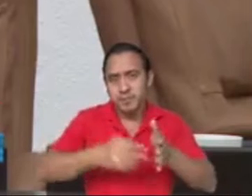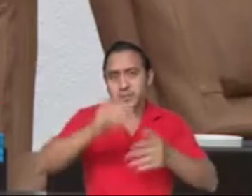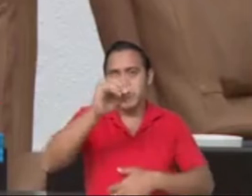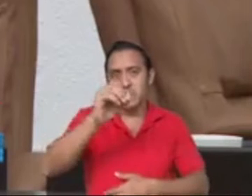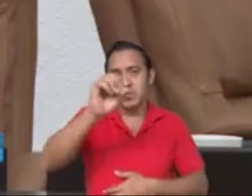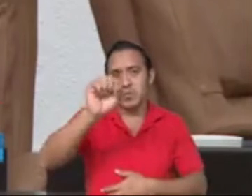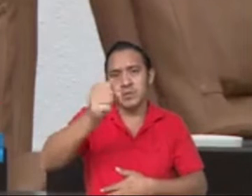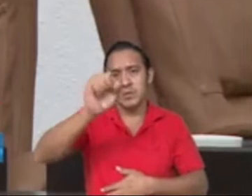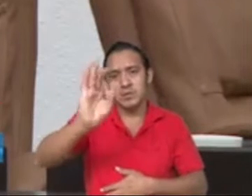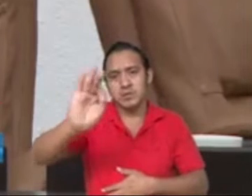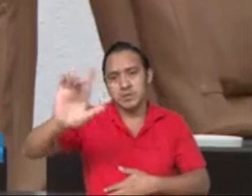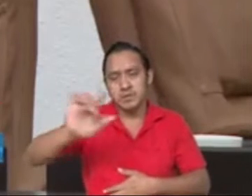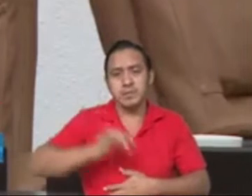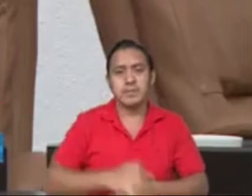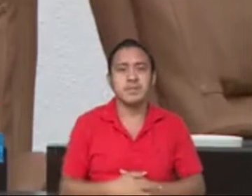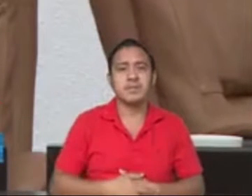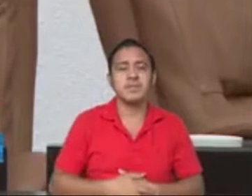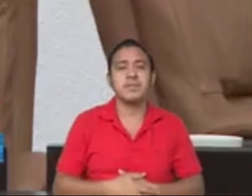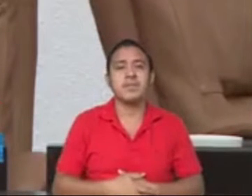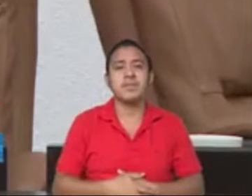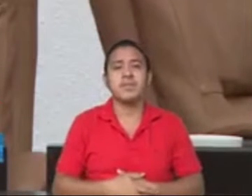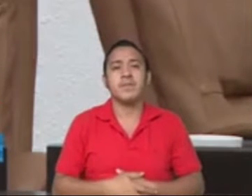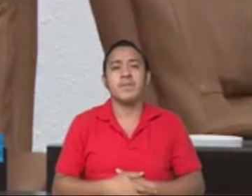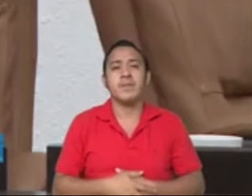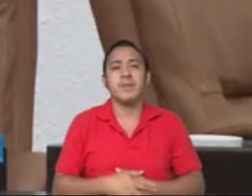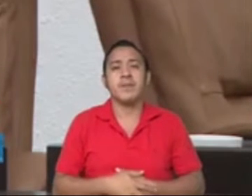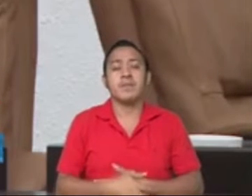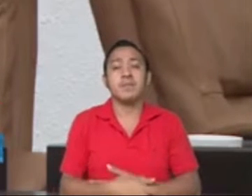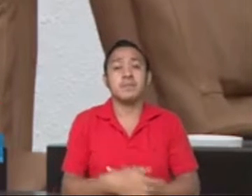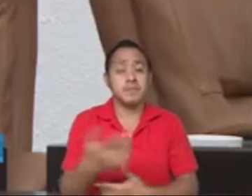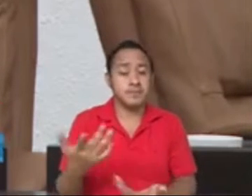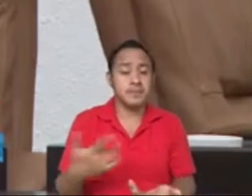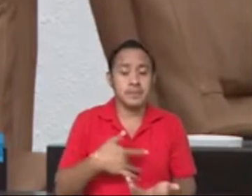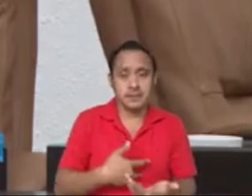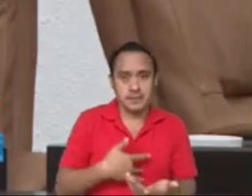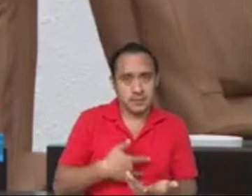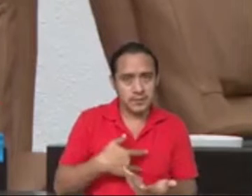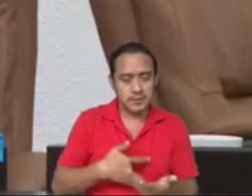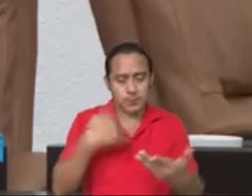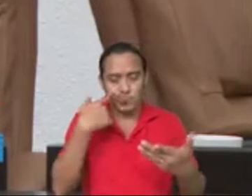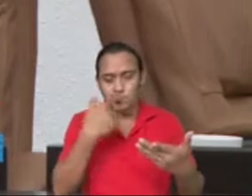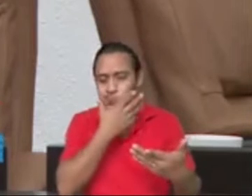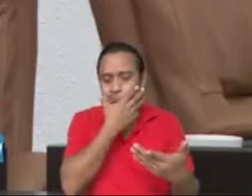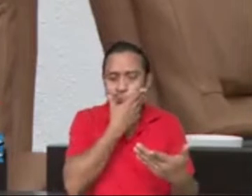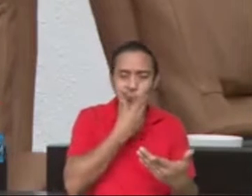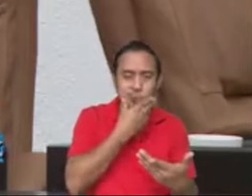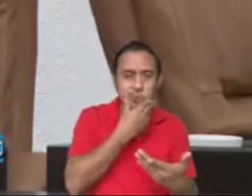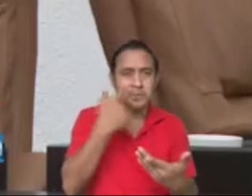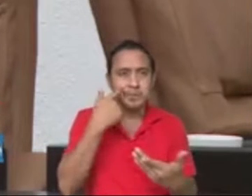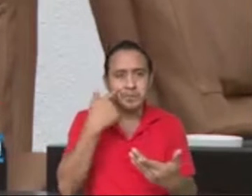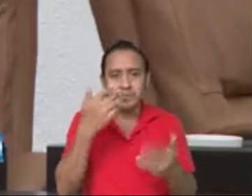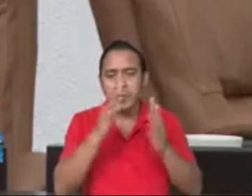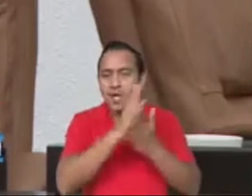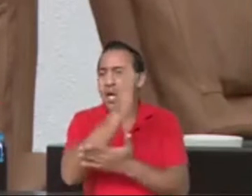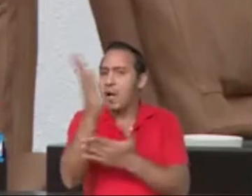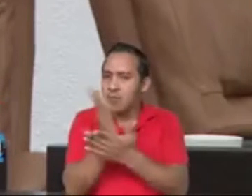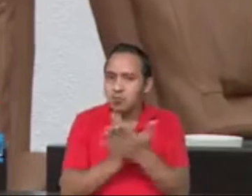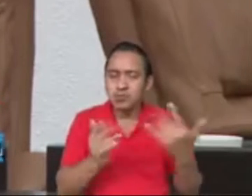organismo sin fines de lucro o SFL, fue necesario identificar